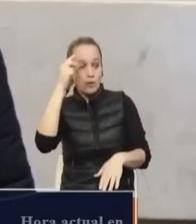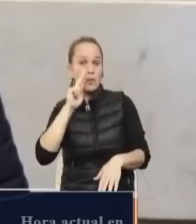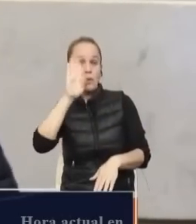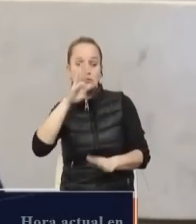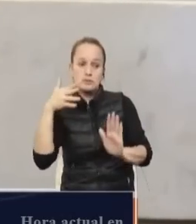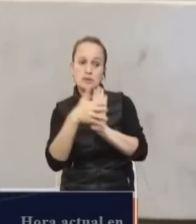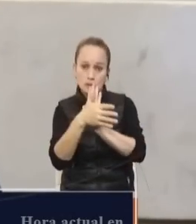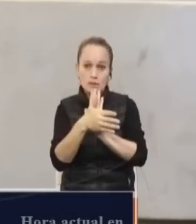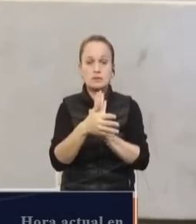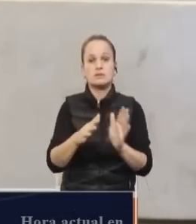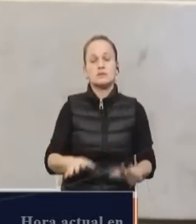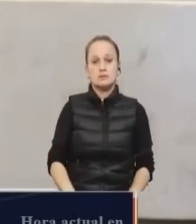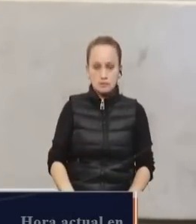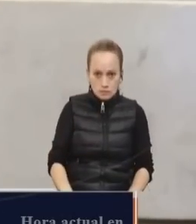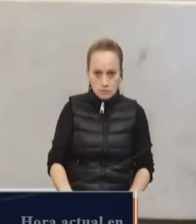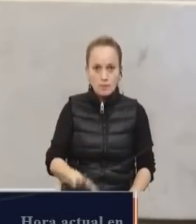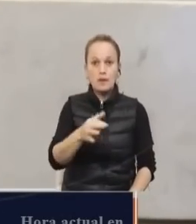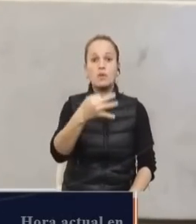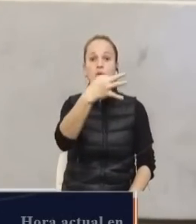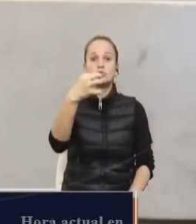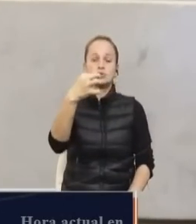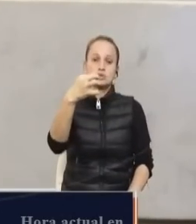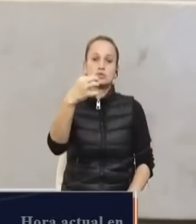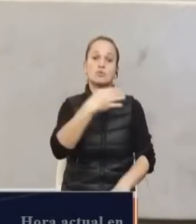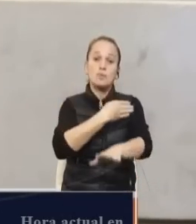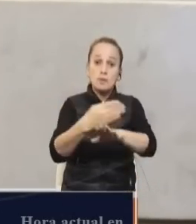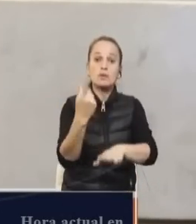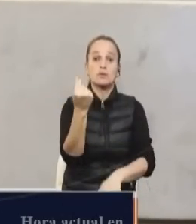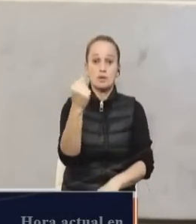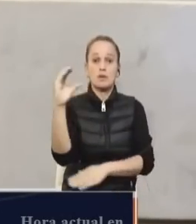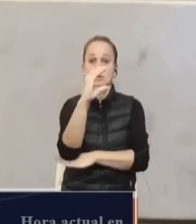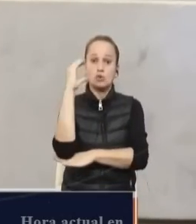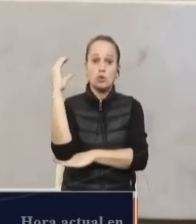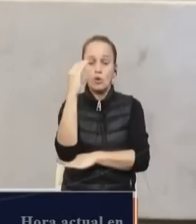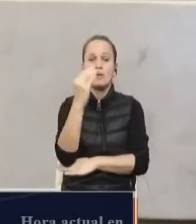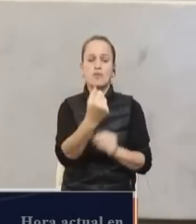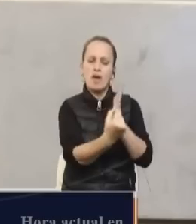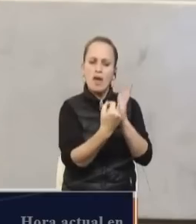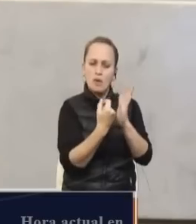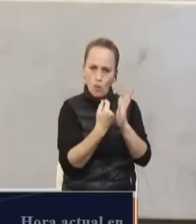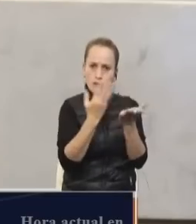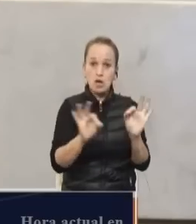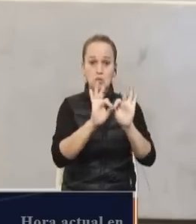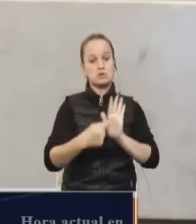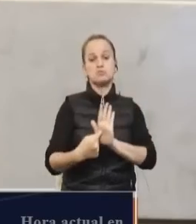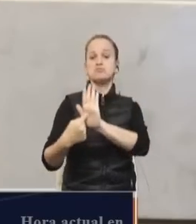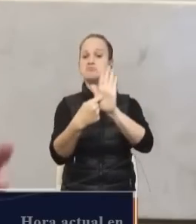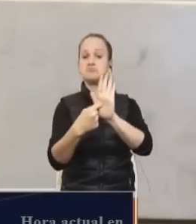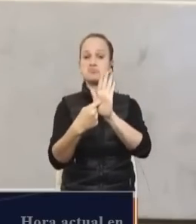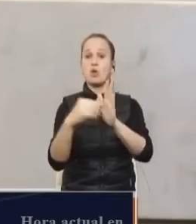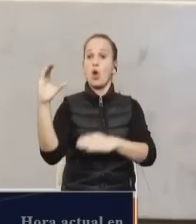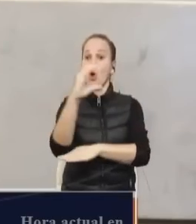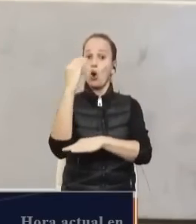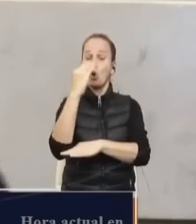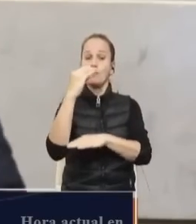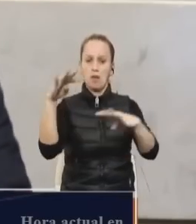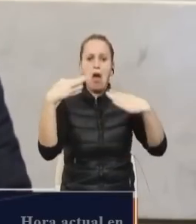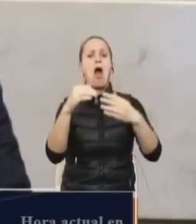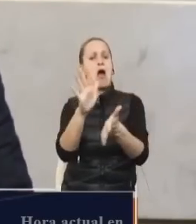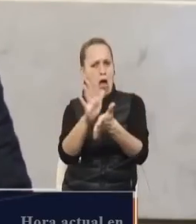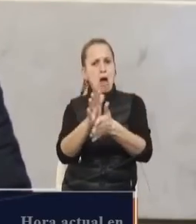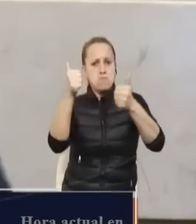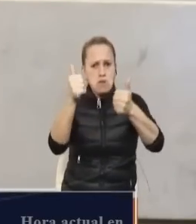nacional. Podrá gastarse cerca de 800 millones de pesos en encuestas para pretender mostrarle al país que Colombia va